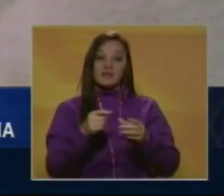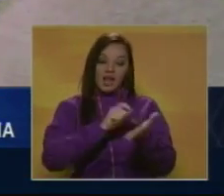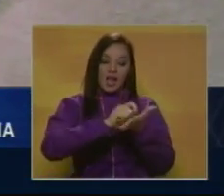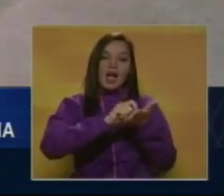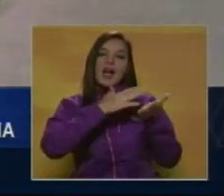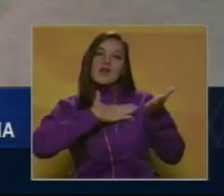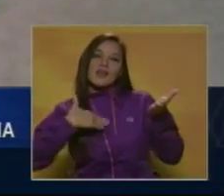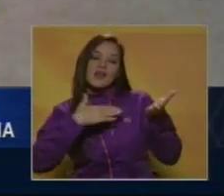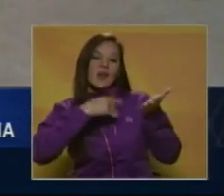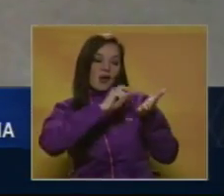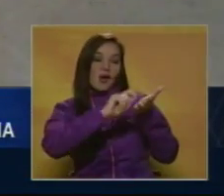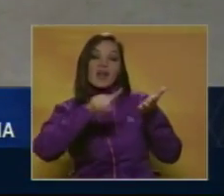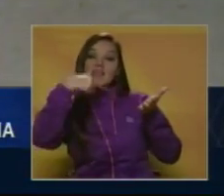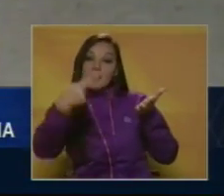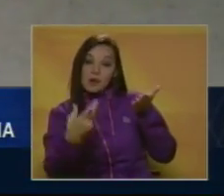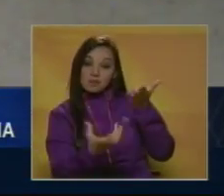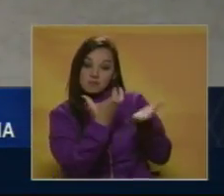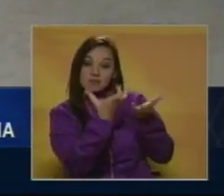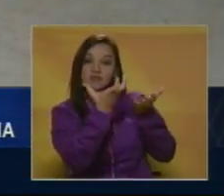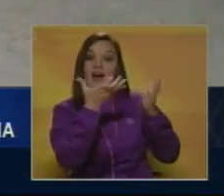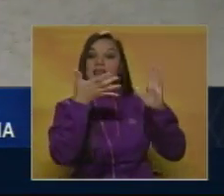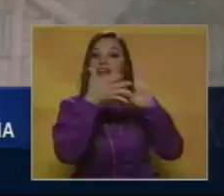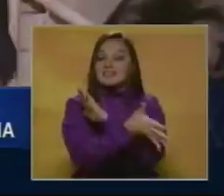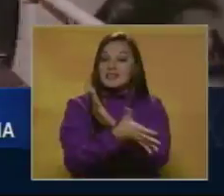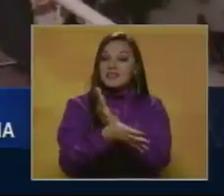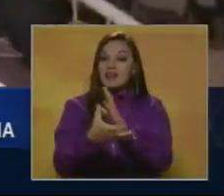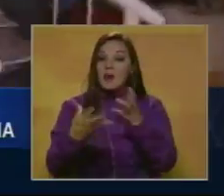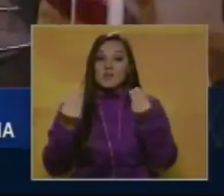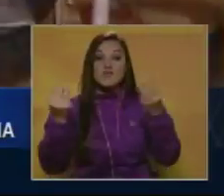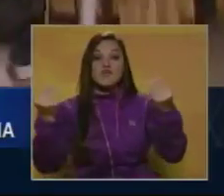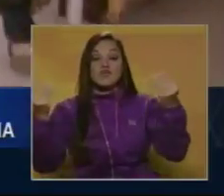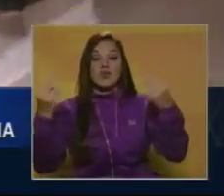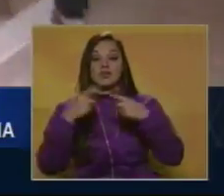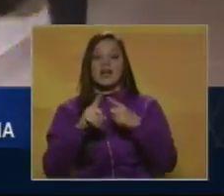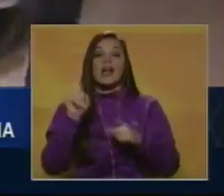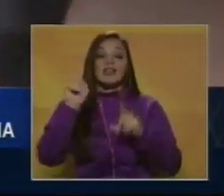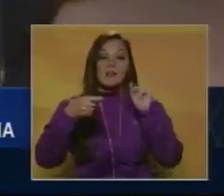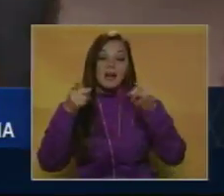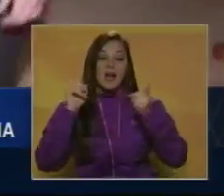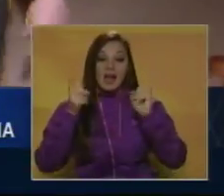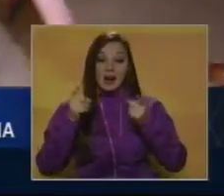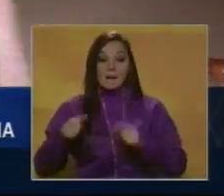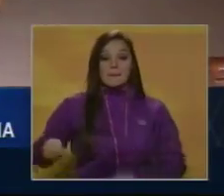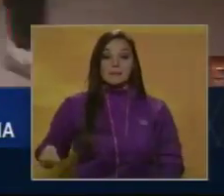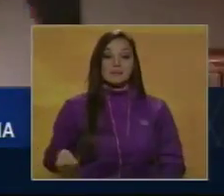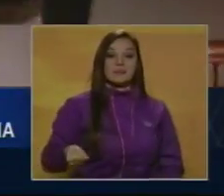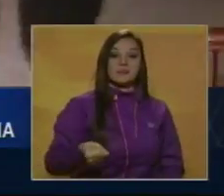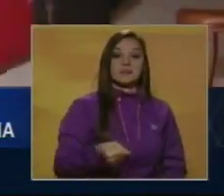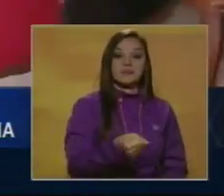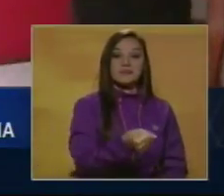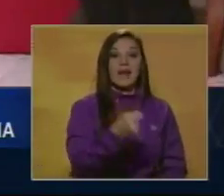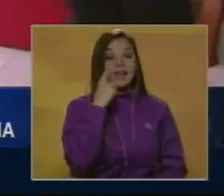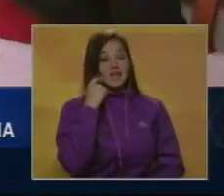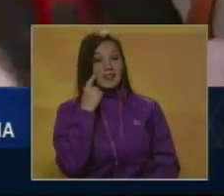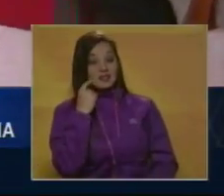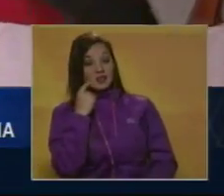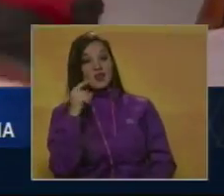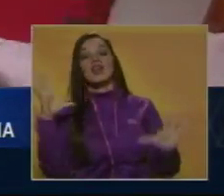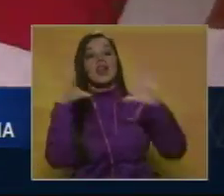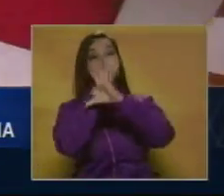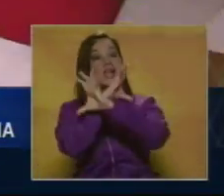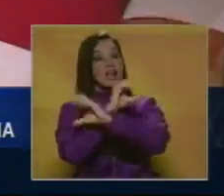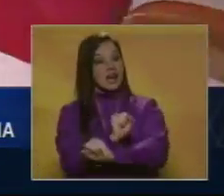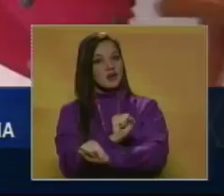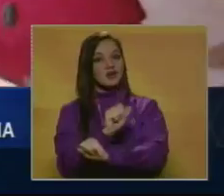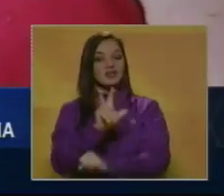convertidos en cenizas, traducirse en abundancia. También pasear con algunas maletas son las más comunes tradiciones que no faltan en la noche de fin de